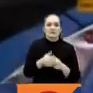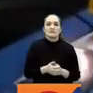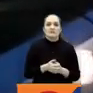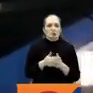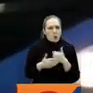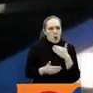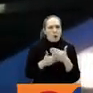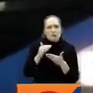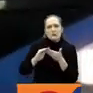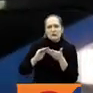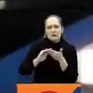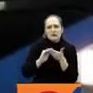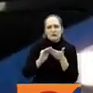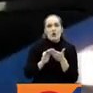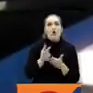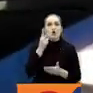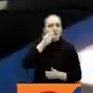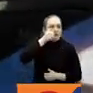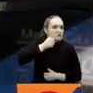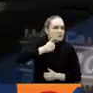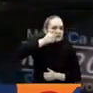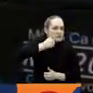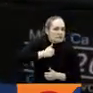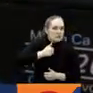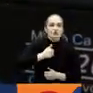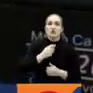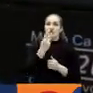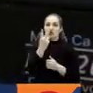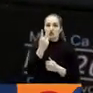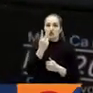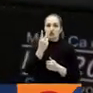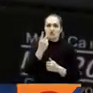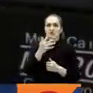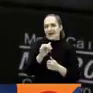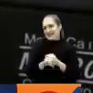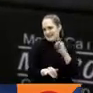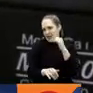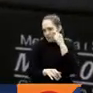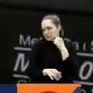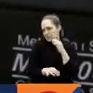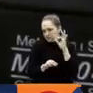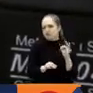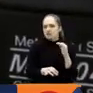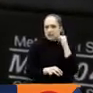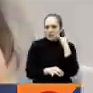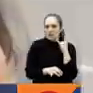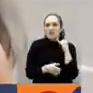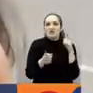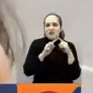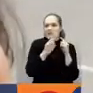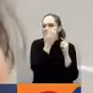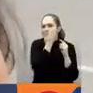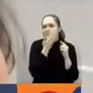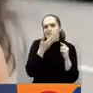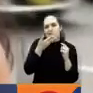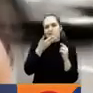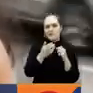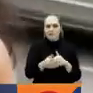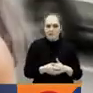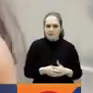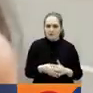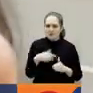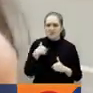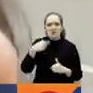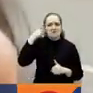sido lenta. 2 intervenciones en el pómulo izquierdo para reconstruir esa parte de la cara y una más en el ojo. Yo me senté